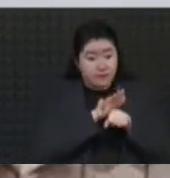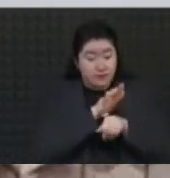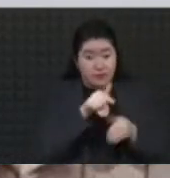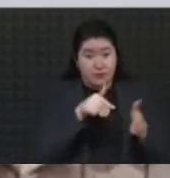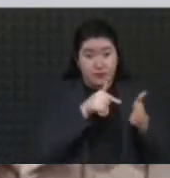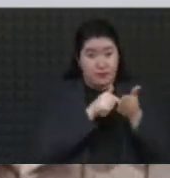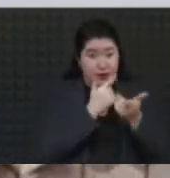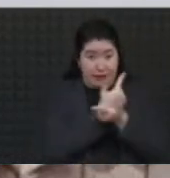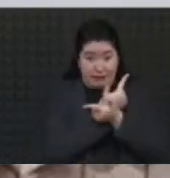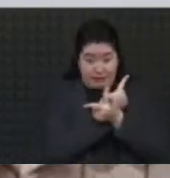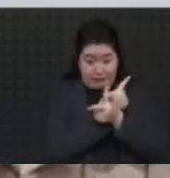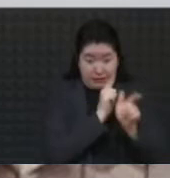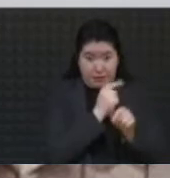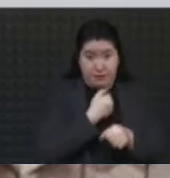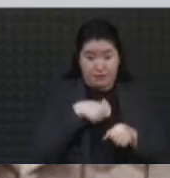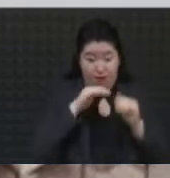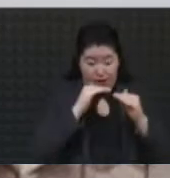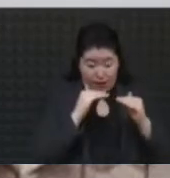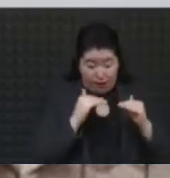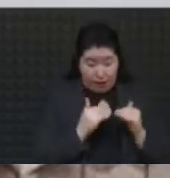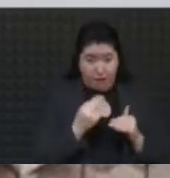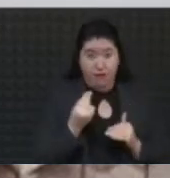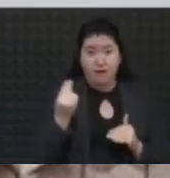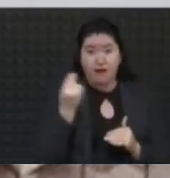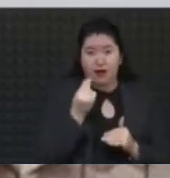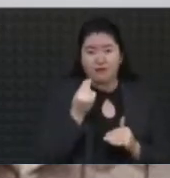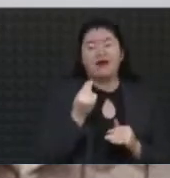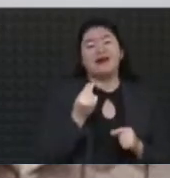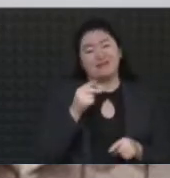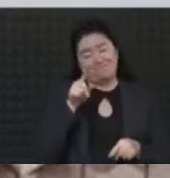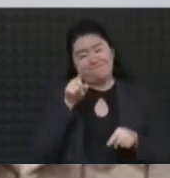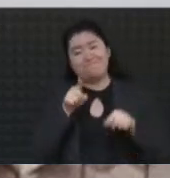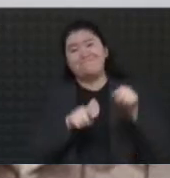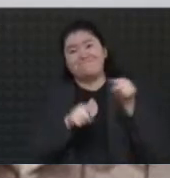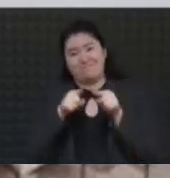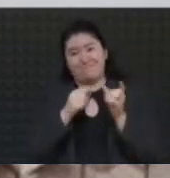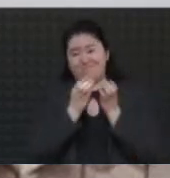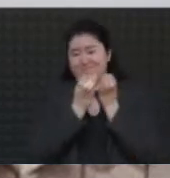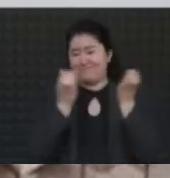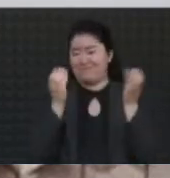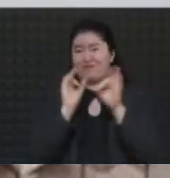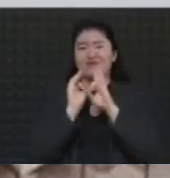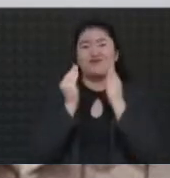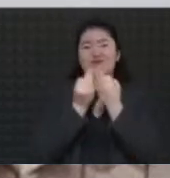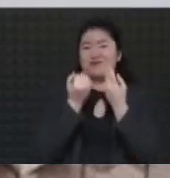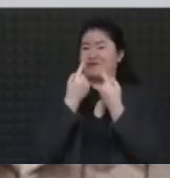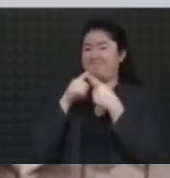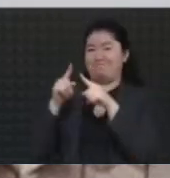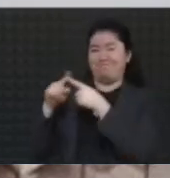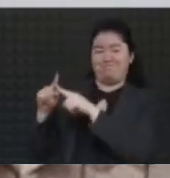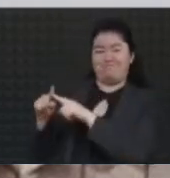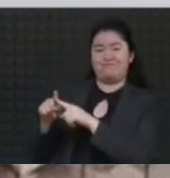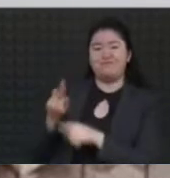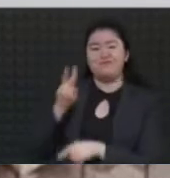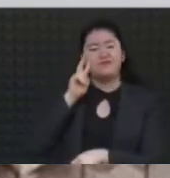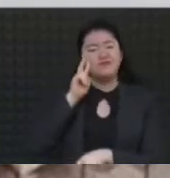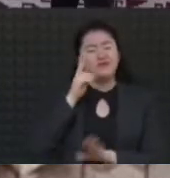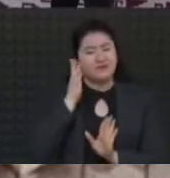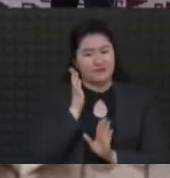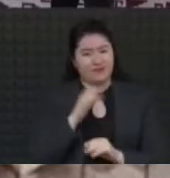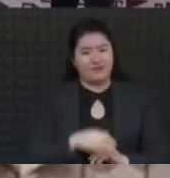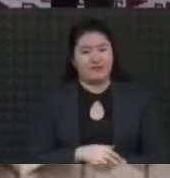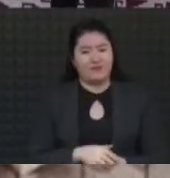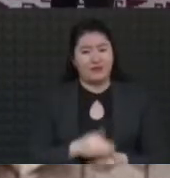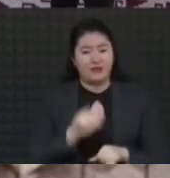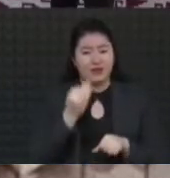que necesitamos tener en la parte baja, son estas diferentes configuraciones. Entonces, a ver, lo que